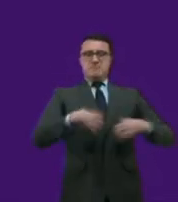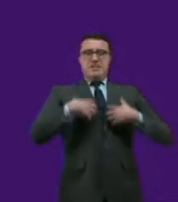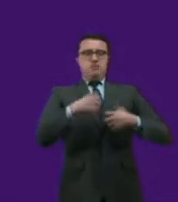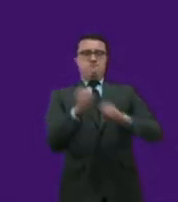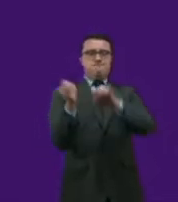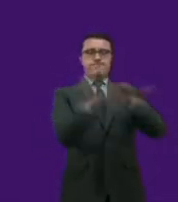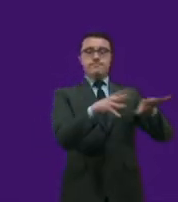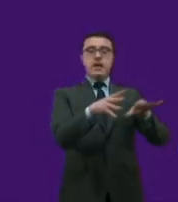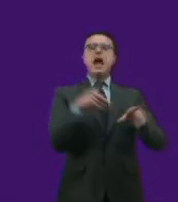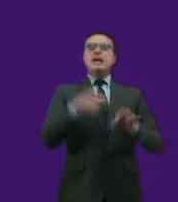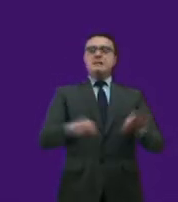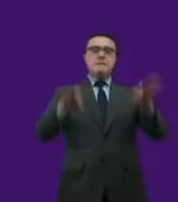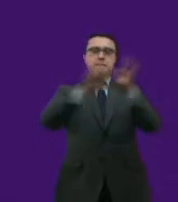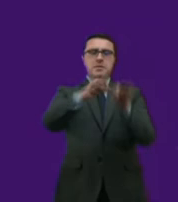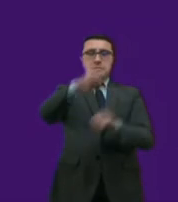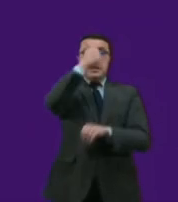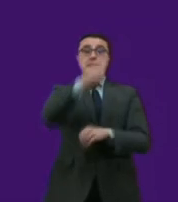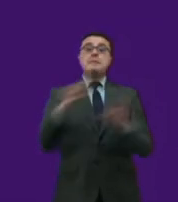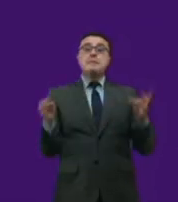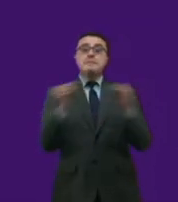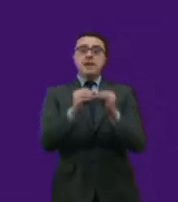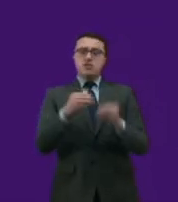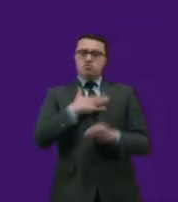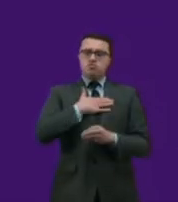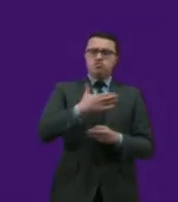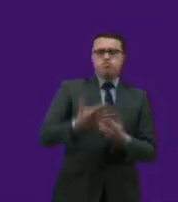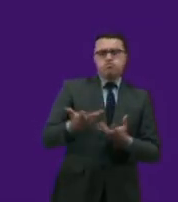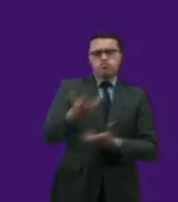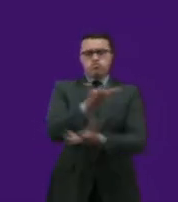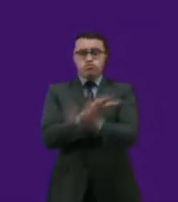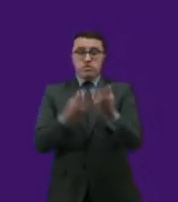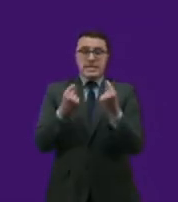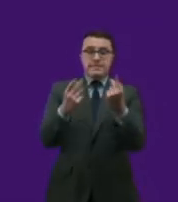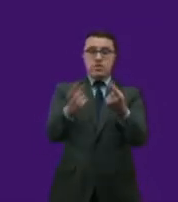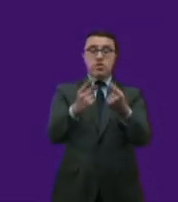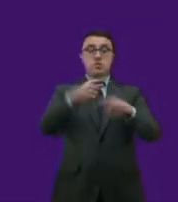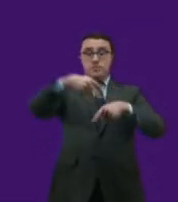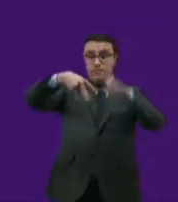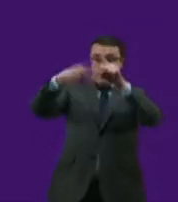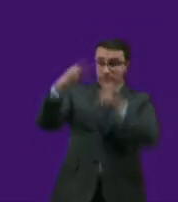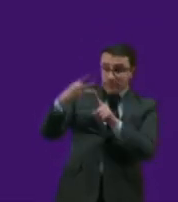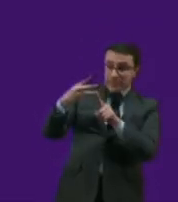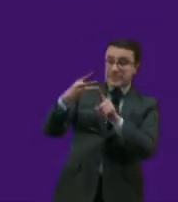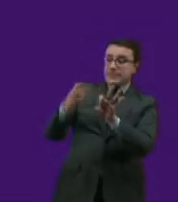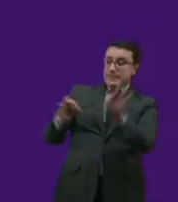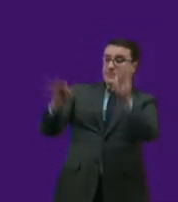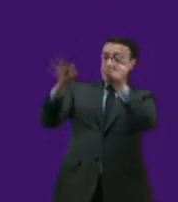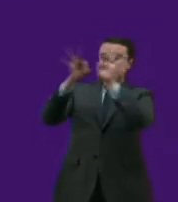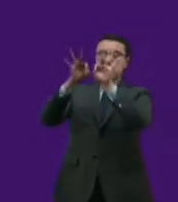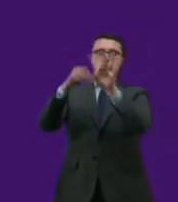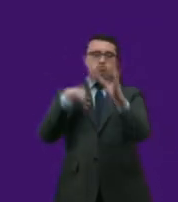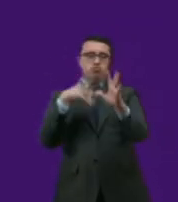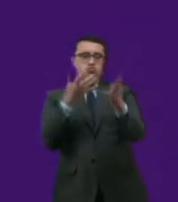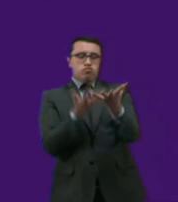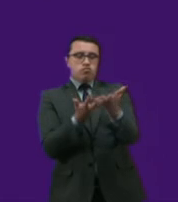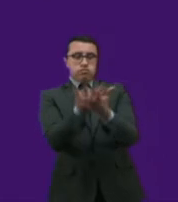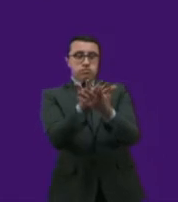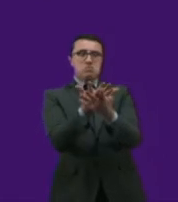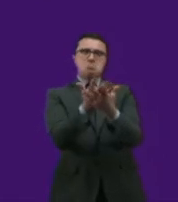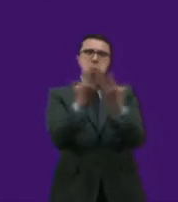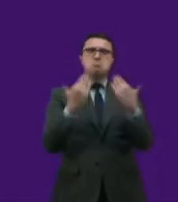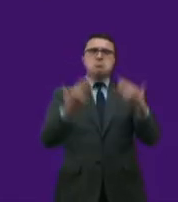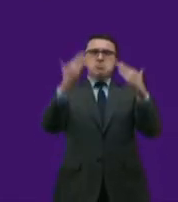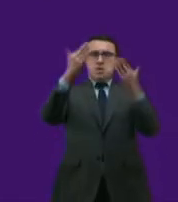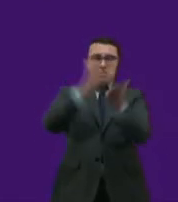Y estar dispuesto a iterar rápidamente. Esos son tres elementos que yo te diría que te van a llevar hacia